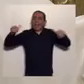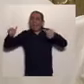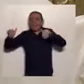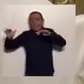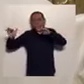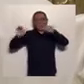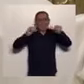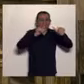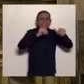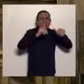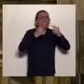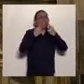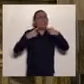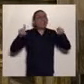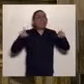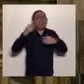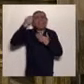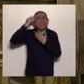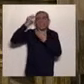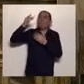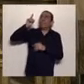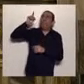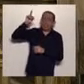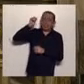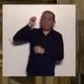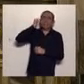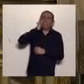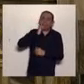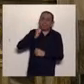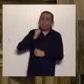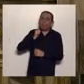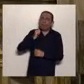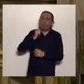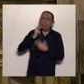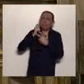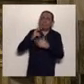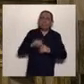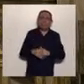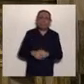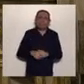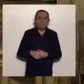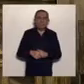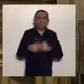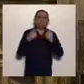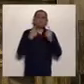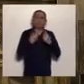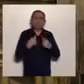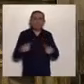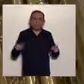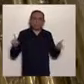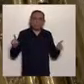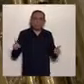con los arcángeles, que cantan un himno a tu gloria, diciendo sin cesar: